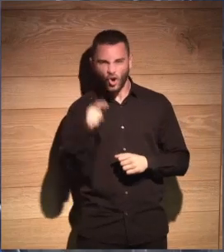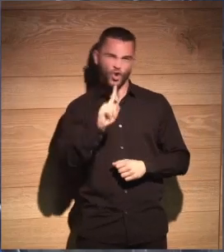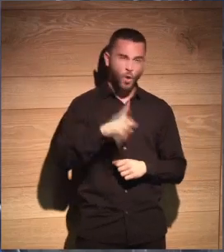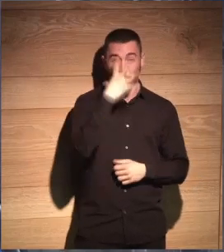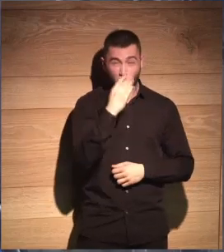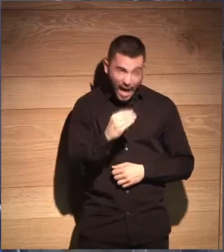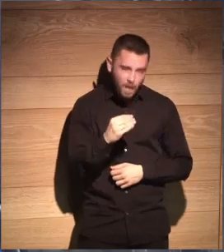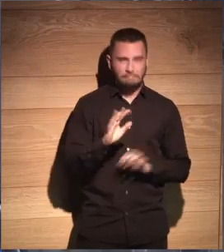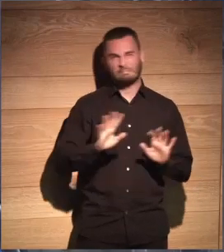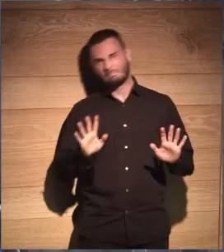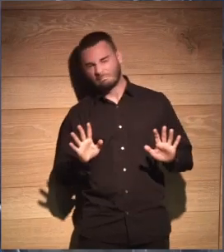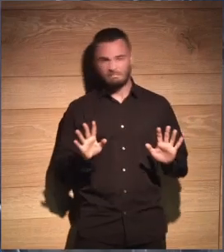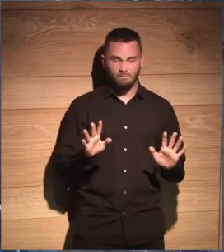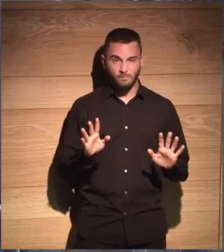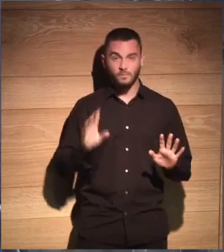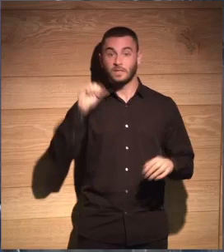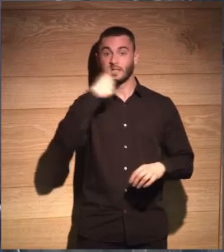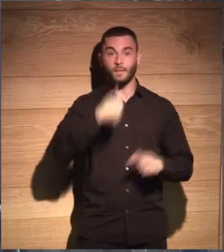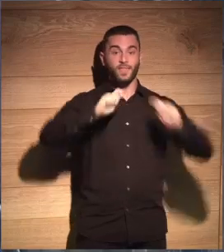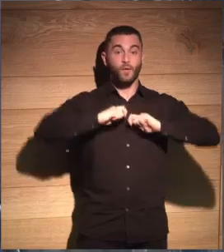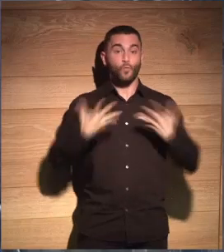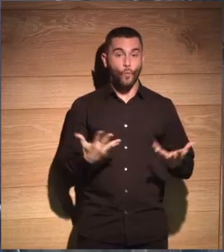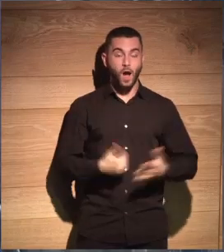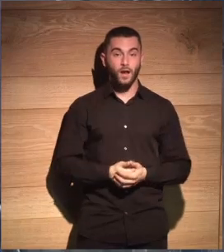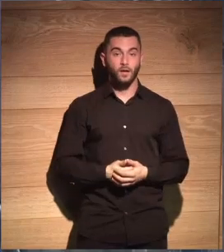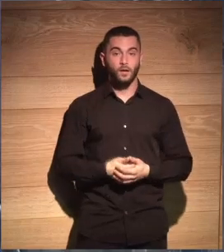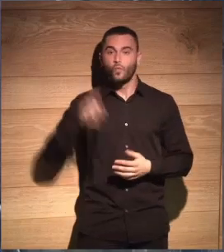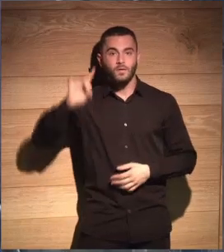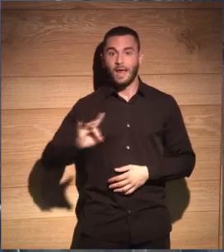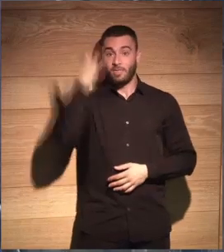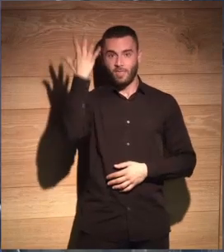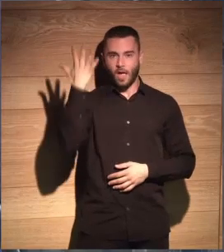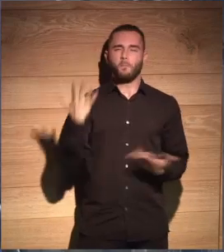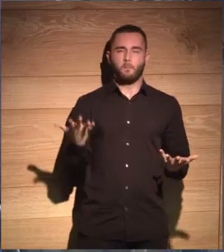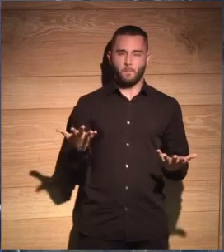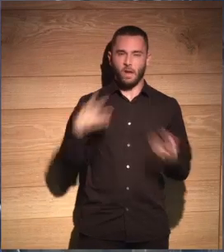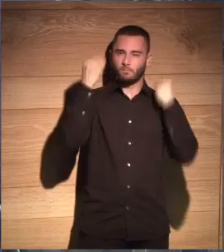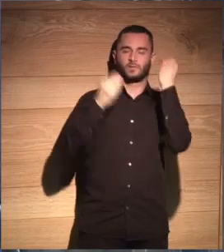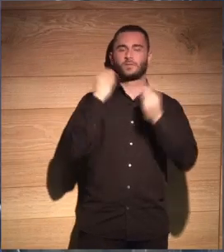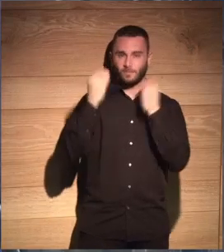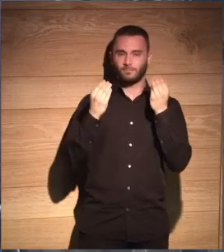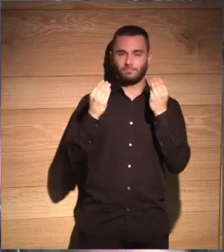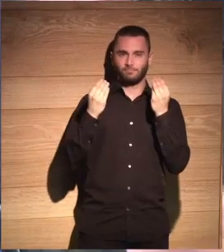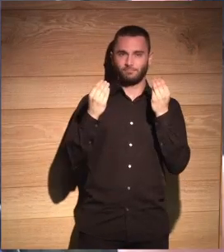que nos dio la clave fue una cosa, pues una ocurrencia, pero que dices, jo, son las...